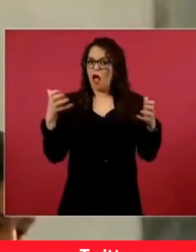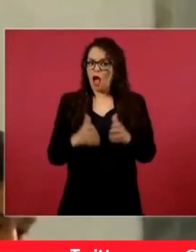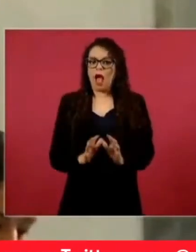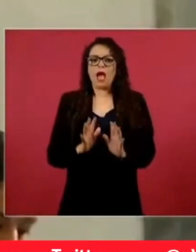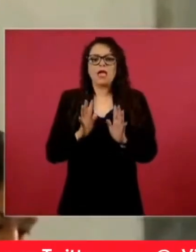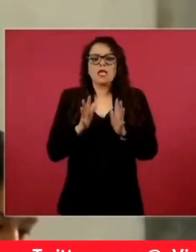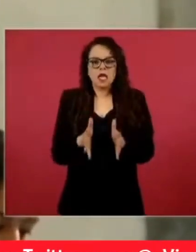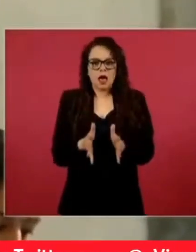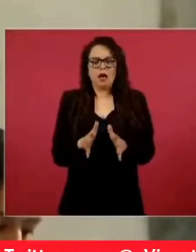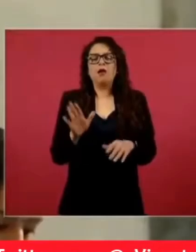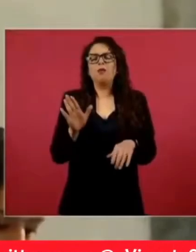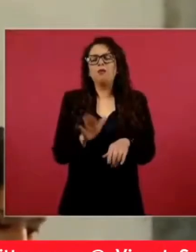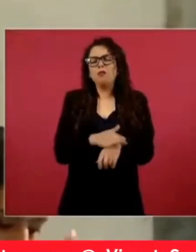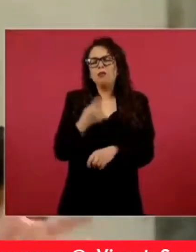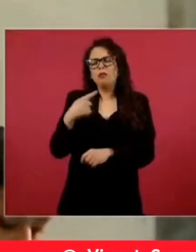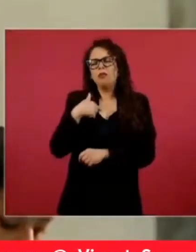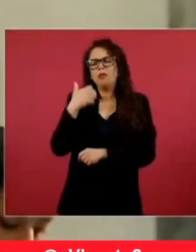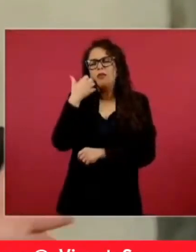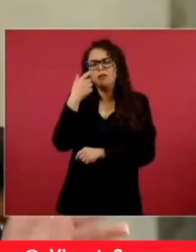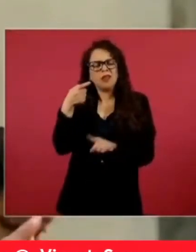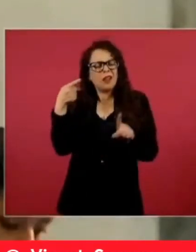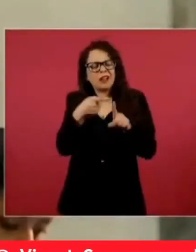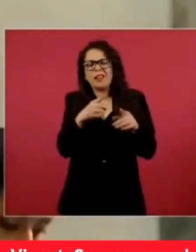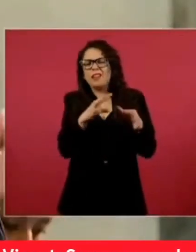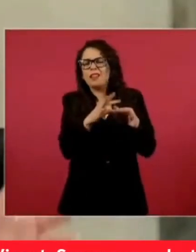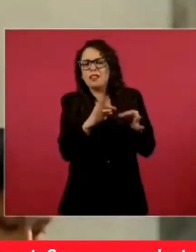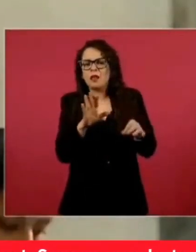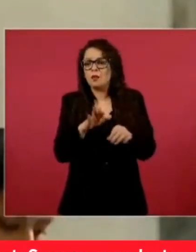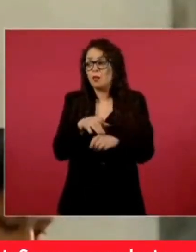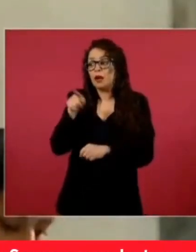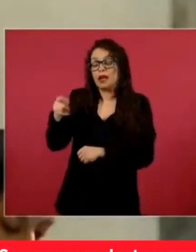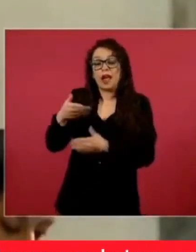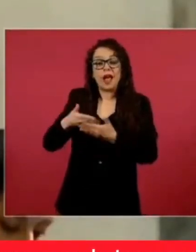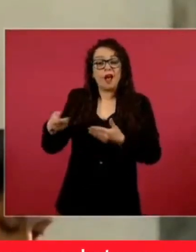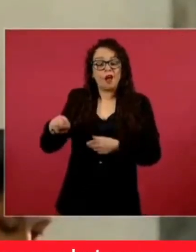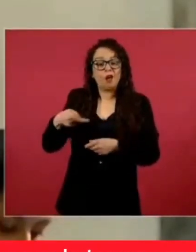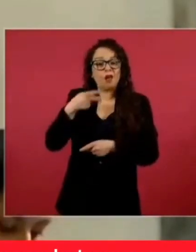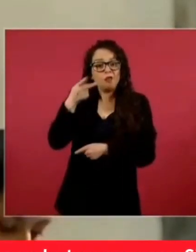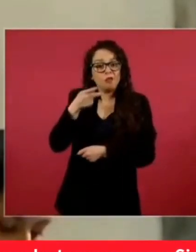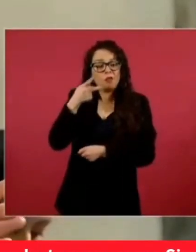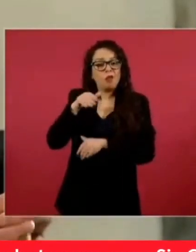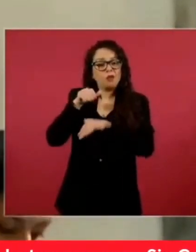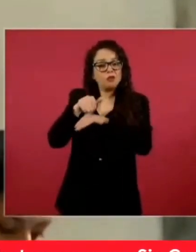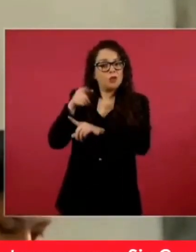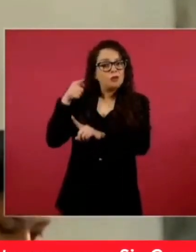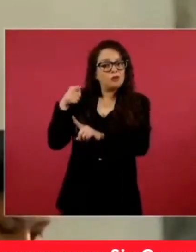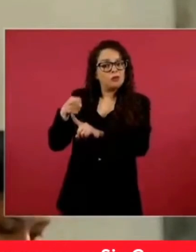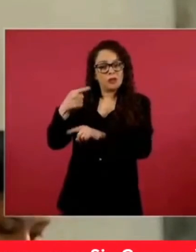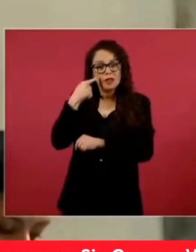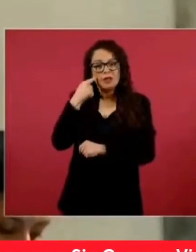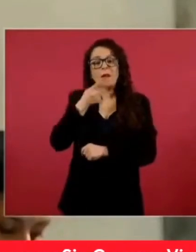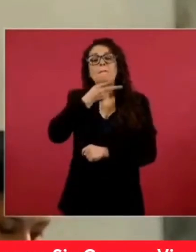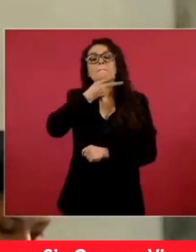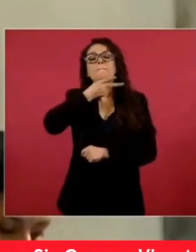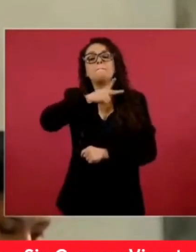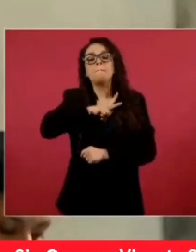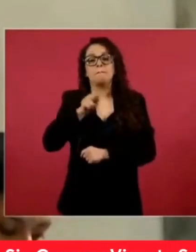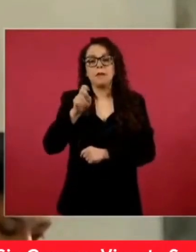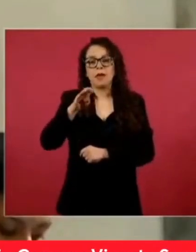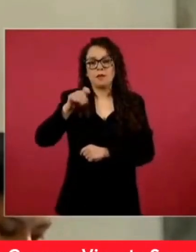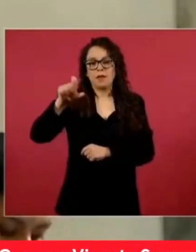de Pemex. Últimamente ha habido muchas críticas hacia el estatus que mantiene la